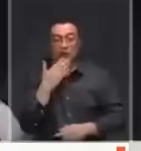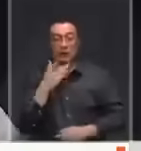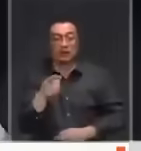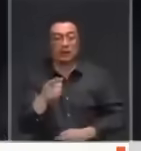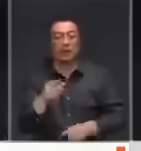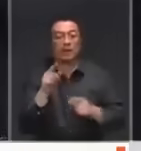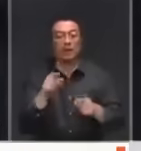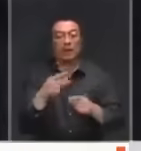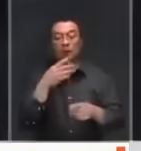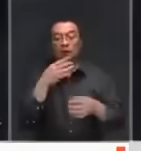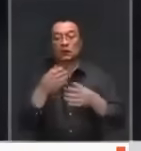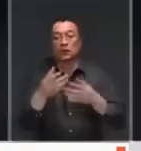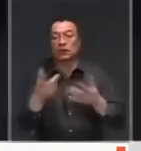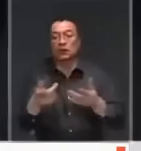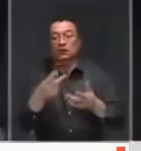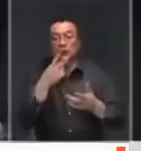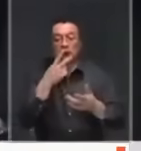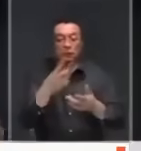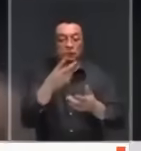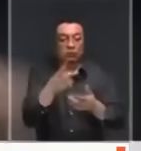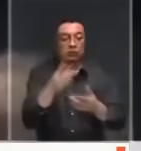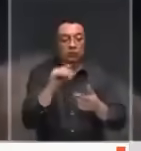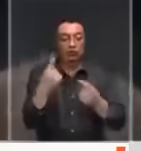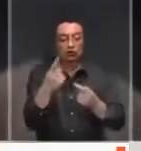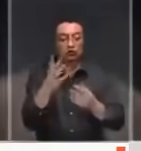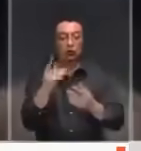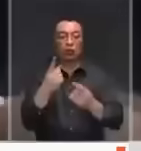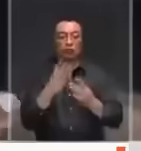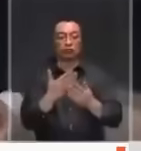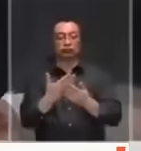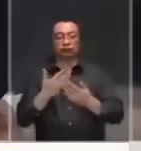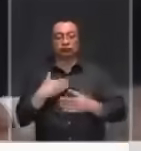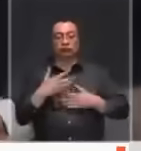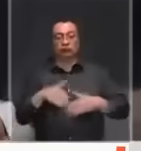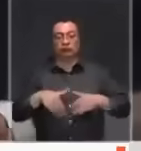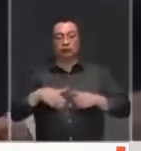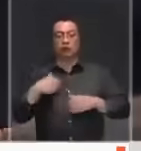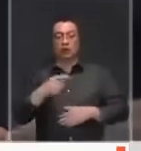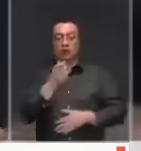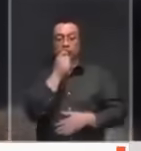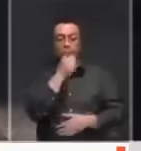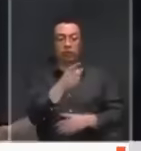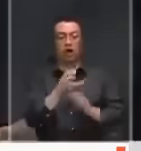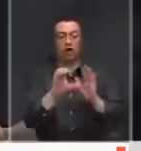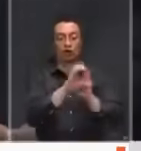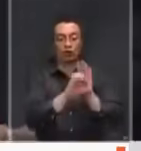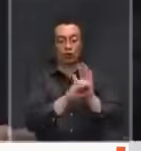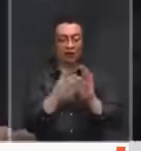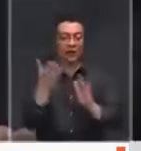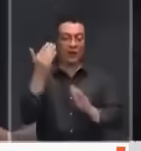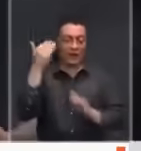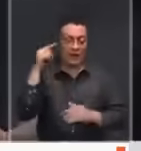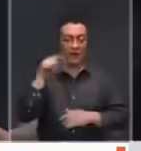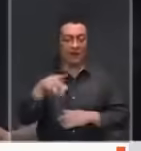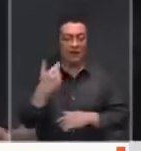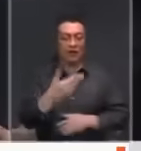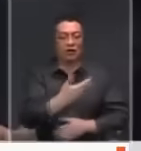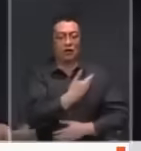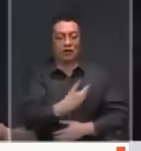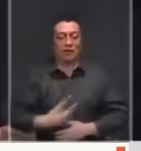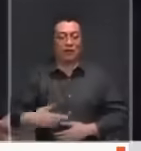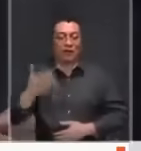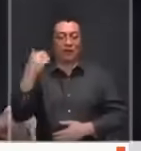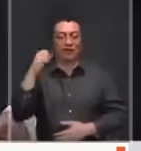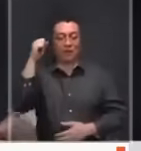después de una suerte de automarginación producto de la acusación constitucional que sufrió durante el gobierno del presidente